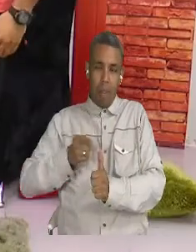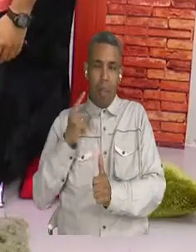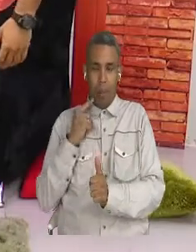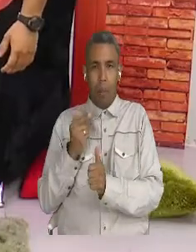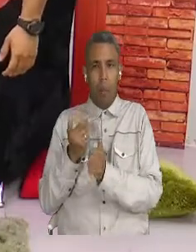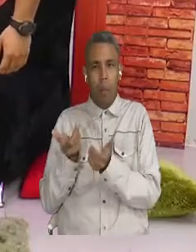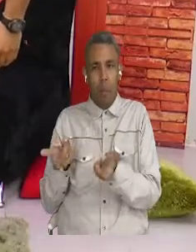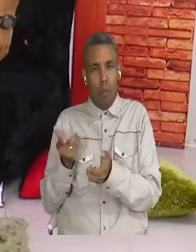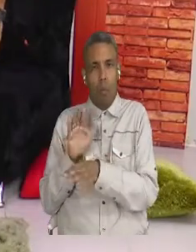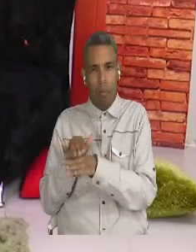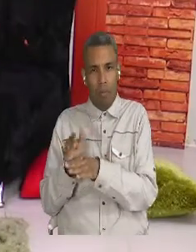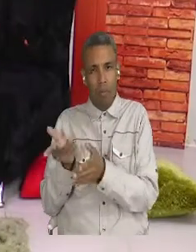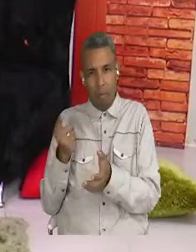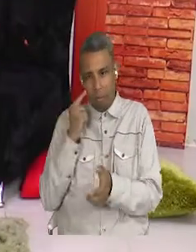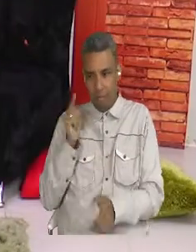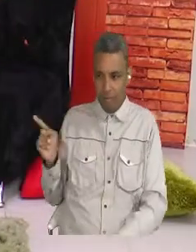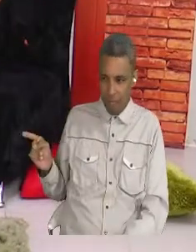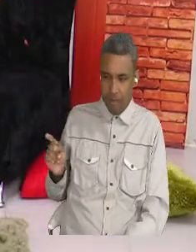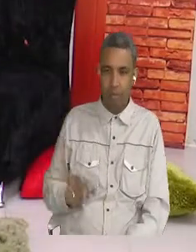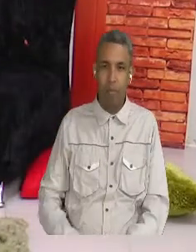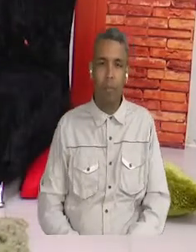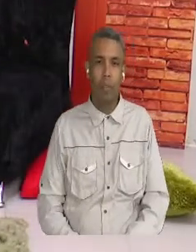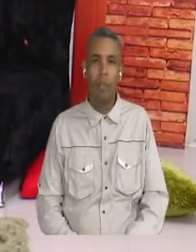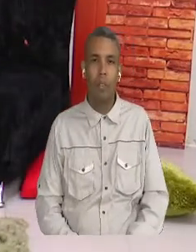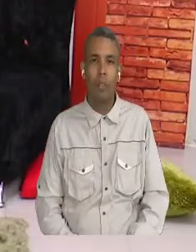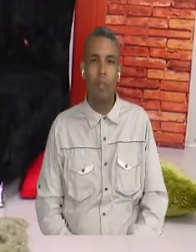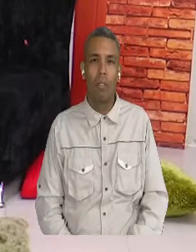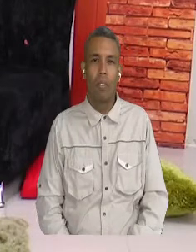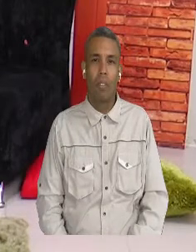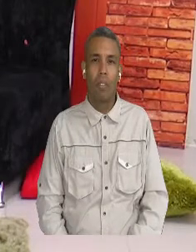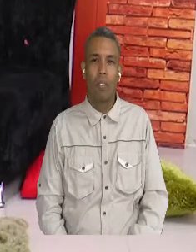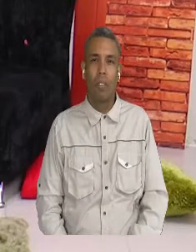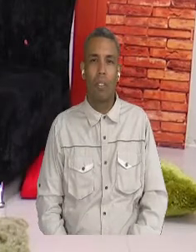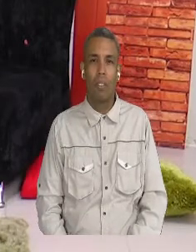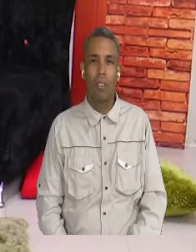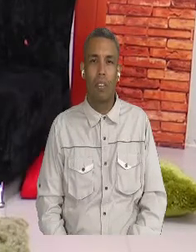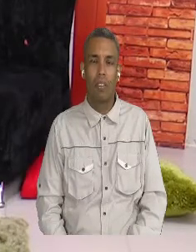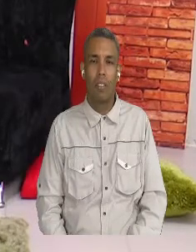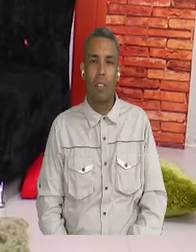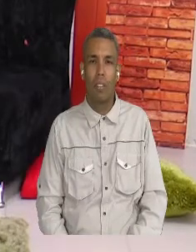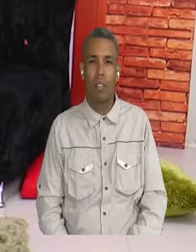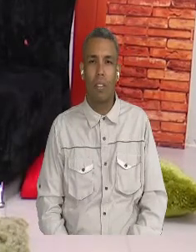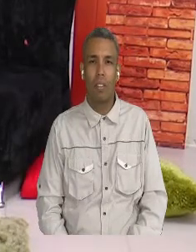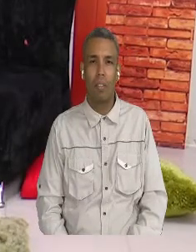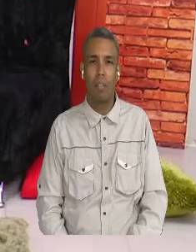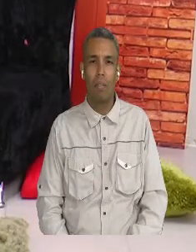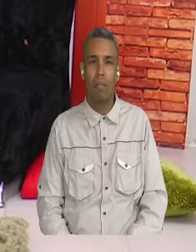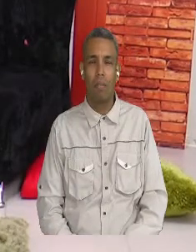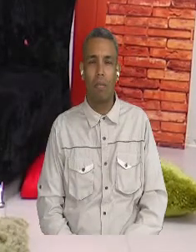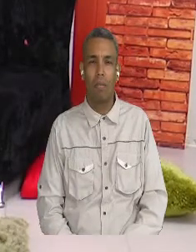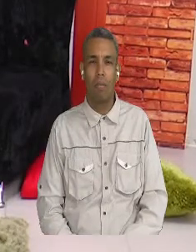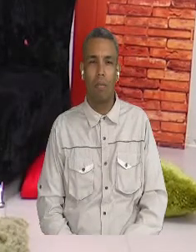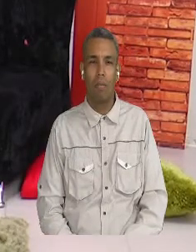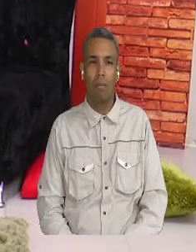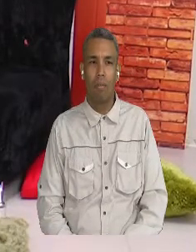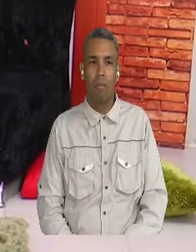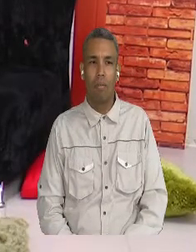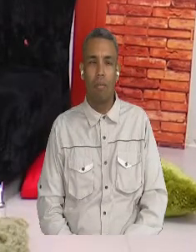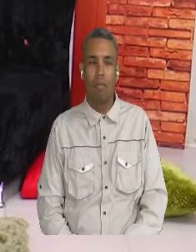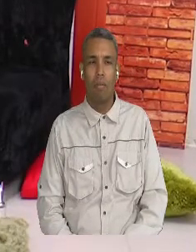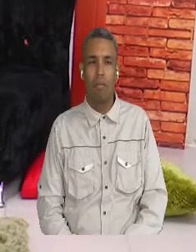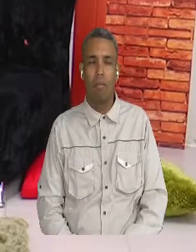la haga arrodillada. ¿Listo? Entonces, se arrodilla, baja la cadera, arrodillada. Las manos siempre tienen que estar debajo de